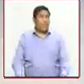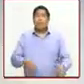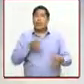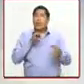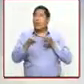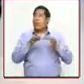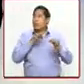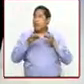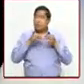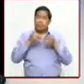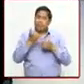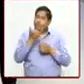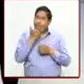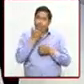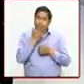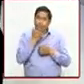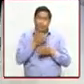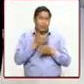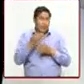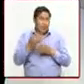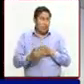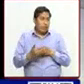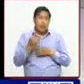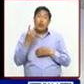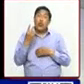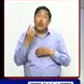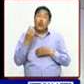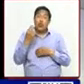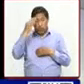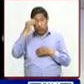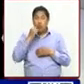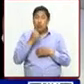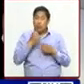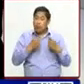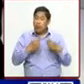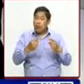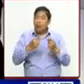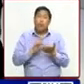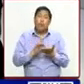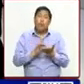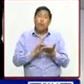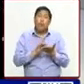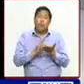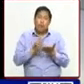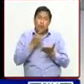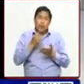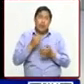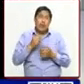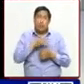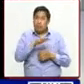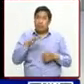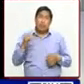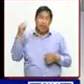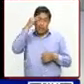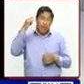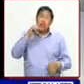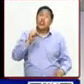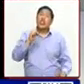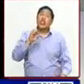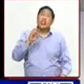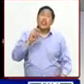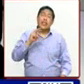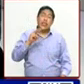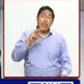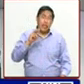Déjeme contarle este lamentable desenlace, porque una pareja se dio cita a una farmacia, le estoy hablando en Sencata, el sector de la ciudad